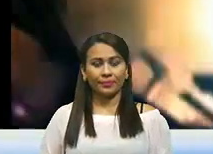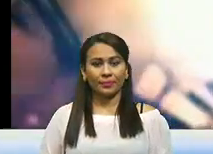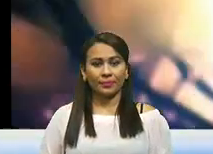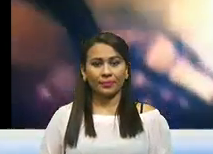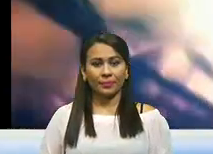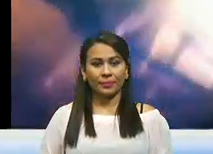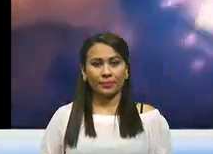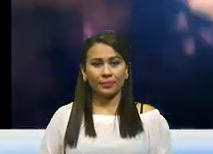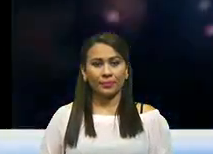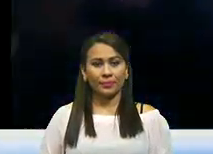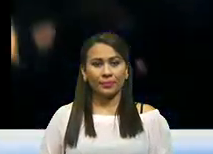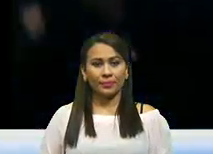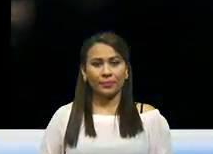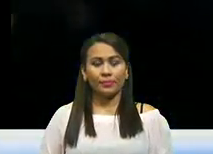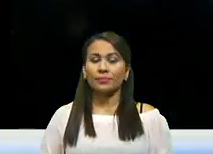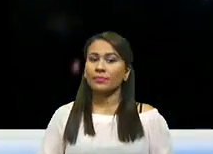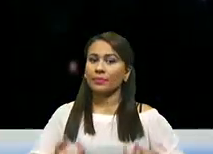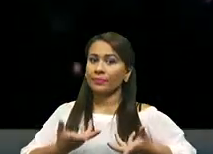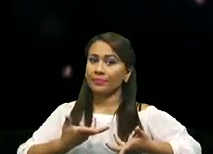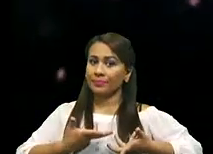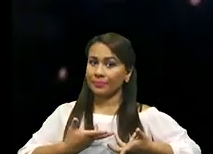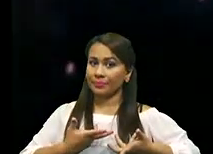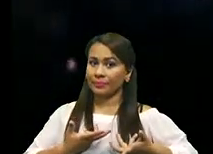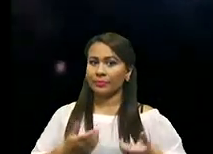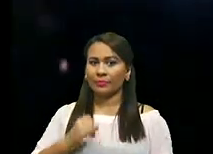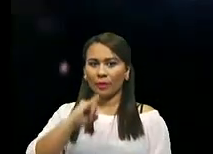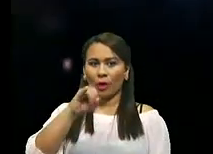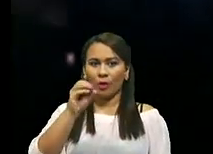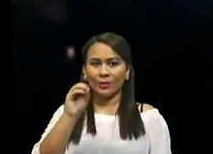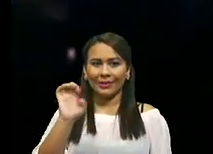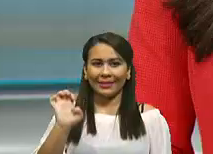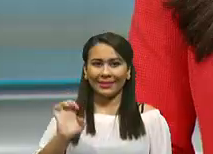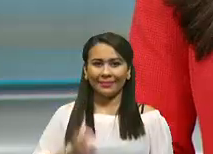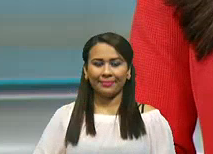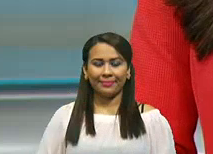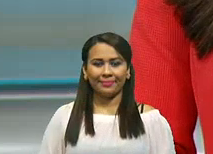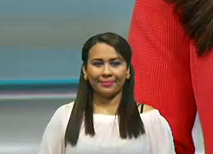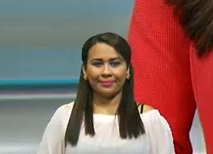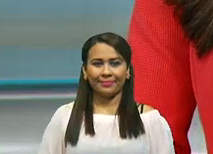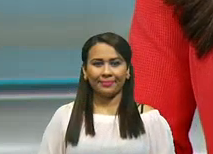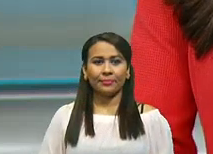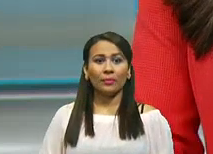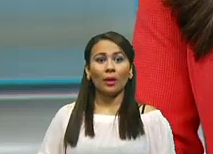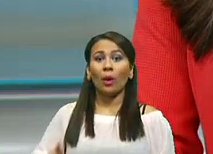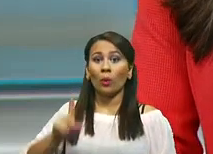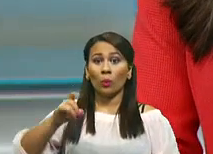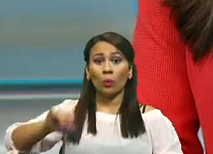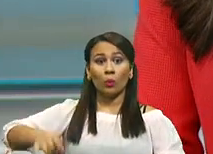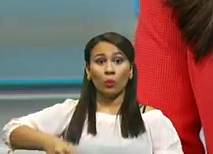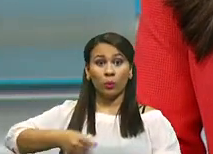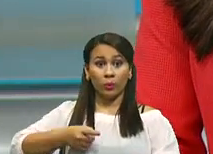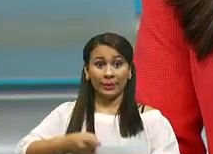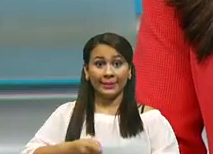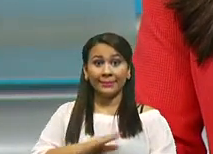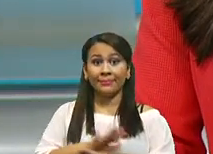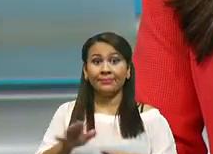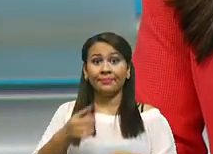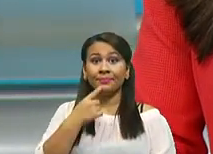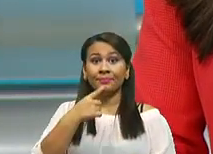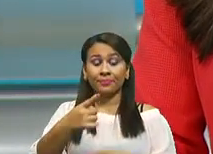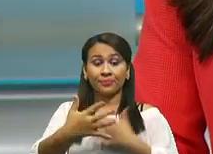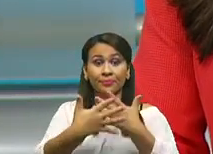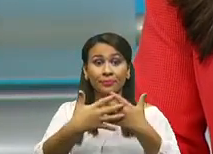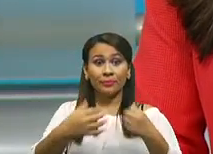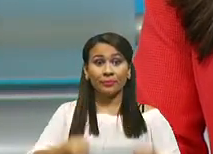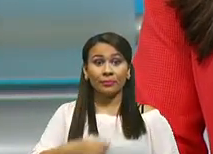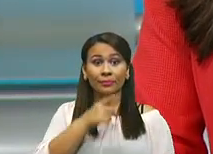Informó José Morales. Un juez de tránsito emitió orden de detención en